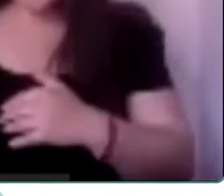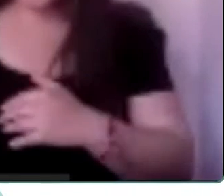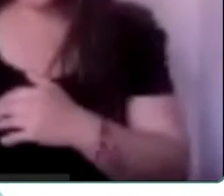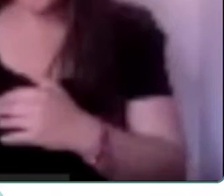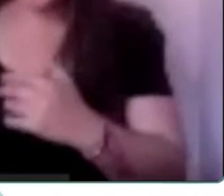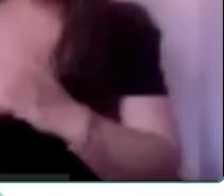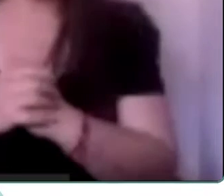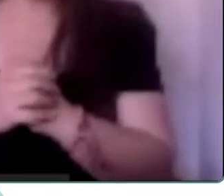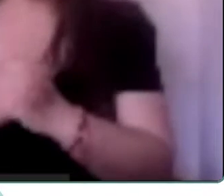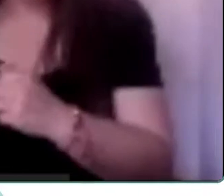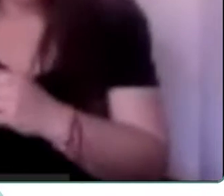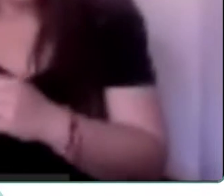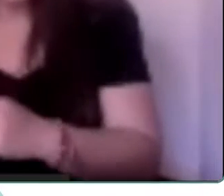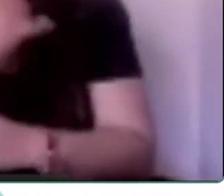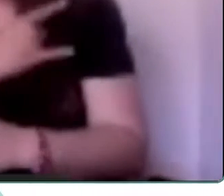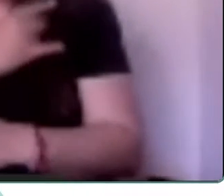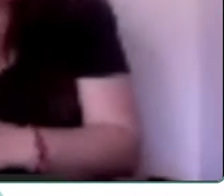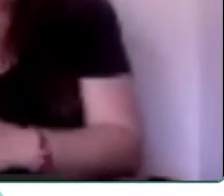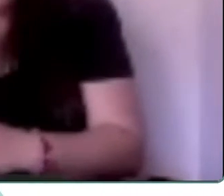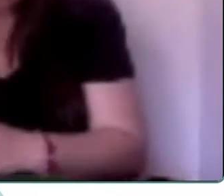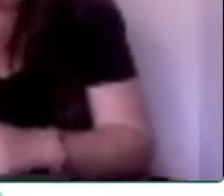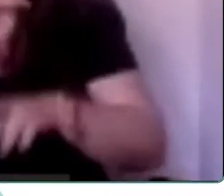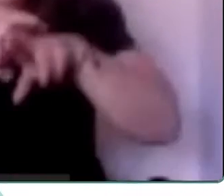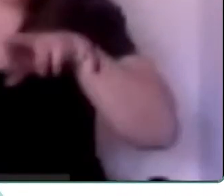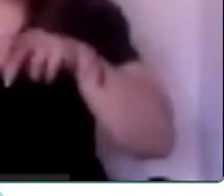la Universidad Católica de Manizales. Adelante, Zulay.